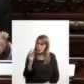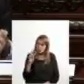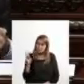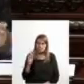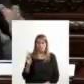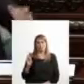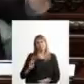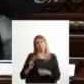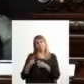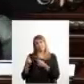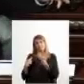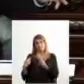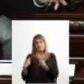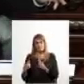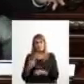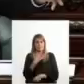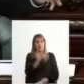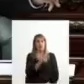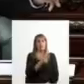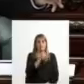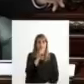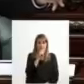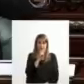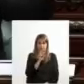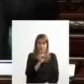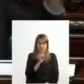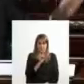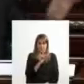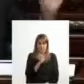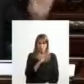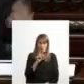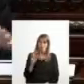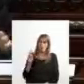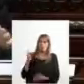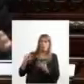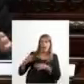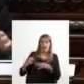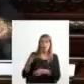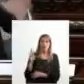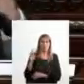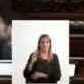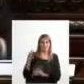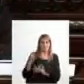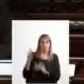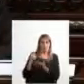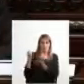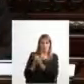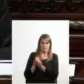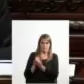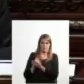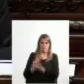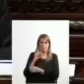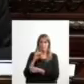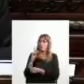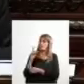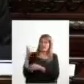Claro, no compran el de Cava, ¿no? No, no, vamos a regalarle el bueno. Ya le hacemos publicidad a los Domínguez